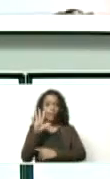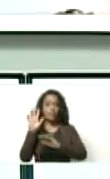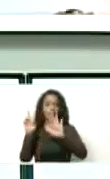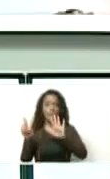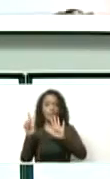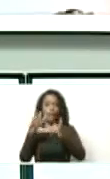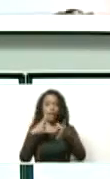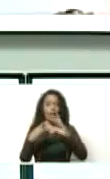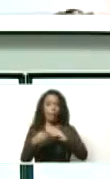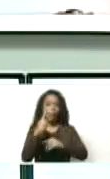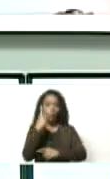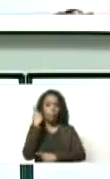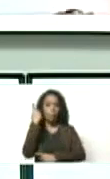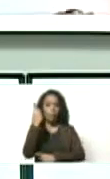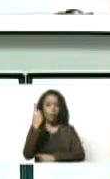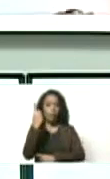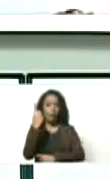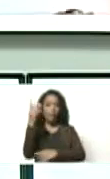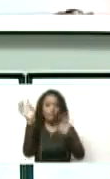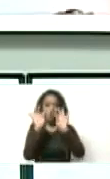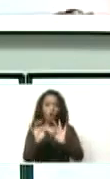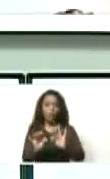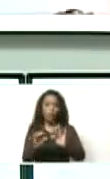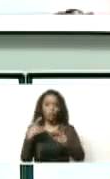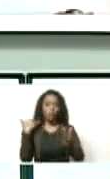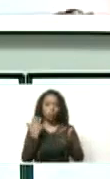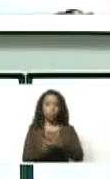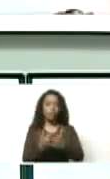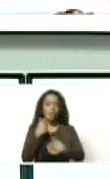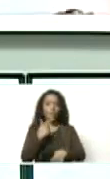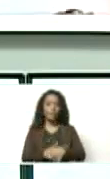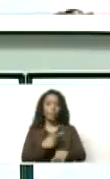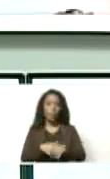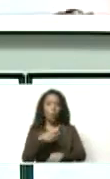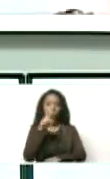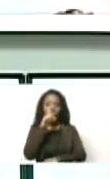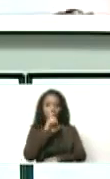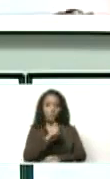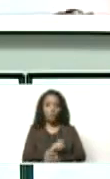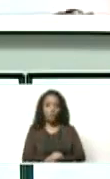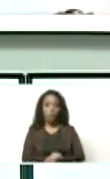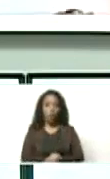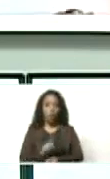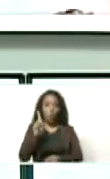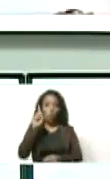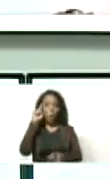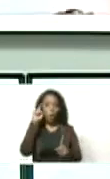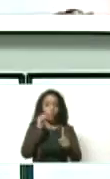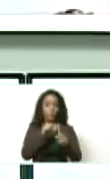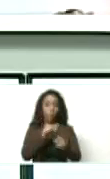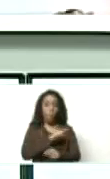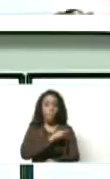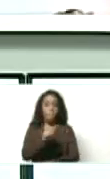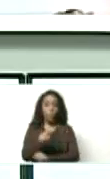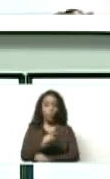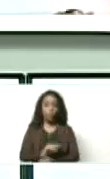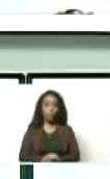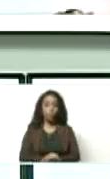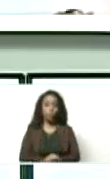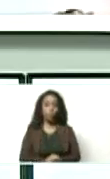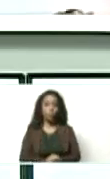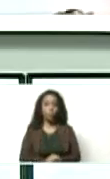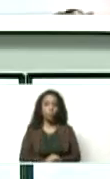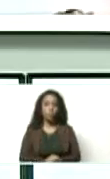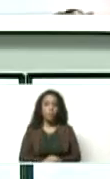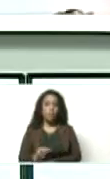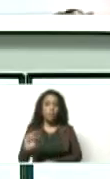18.157 CLAP en una primera fase durante el lapso de un año, una meta cumplible.